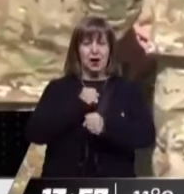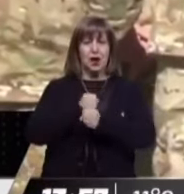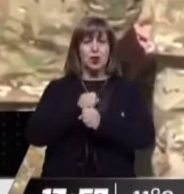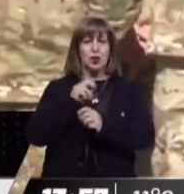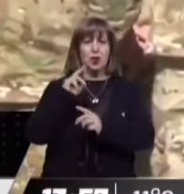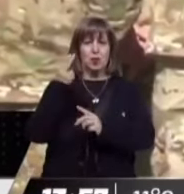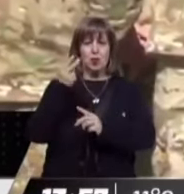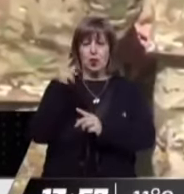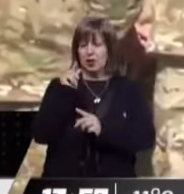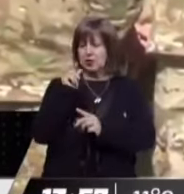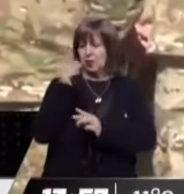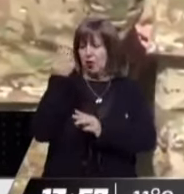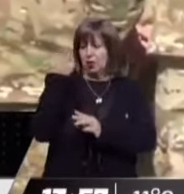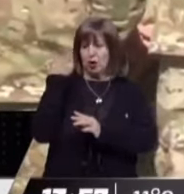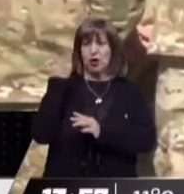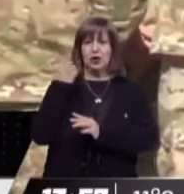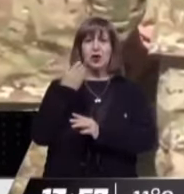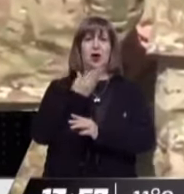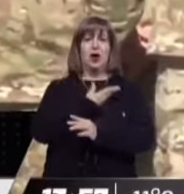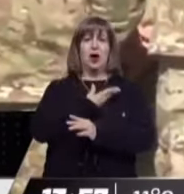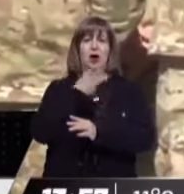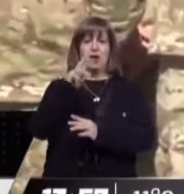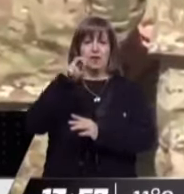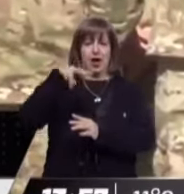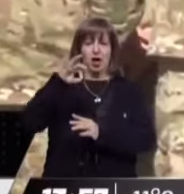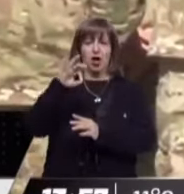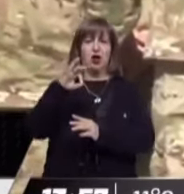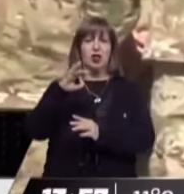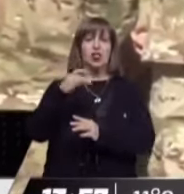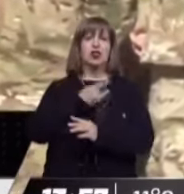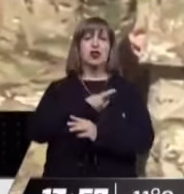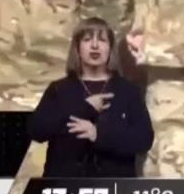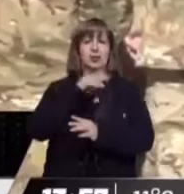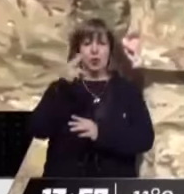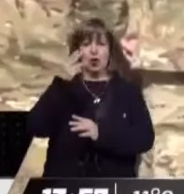falleciera días pasados en la ciudad de Córdoba.